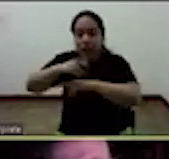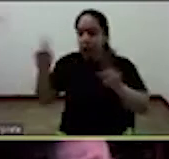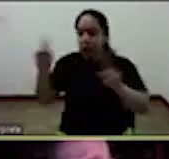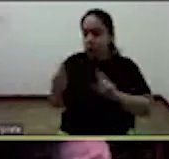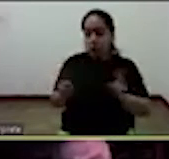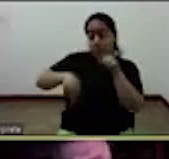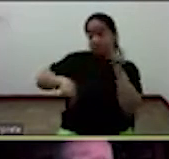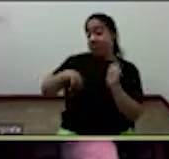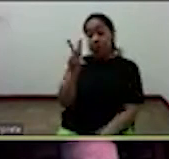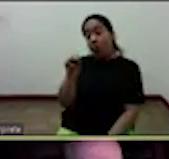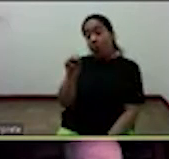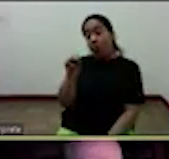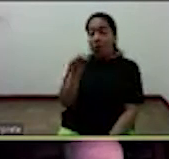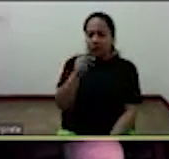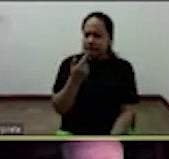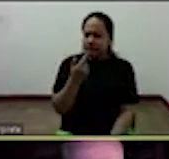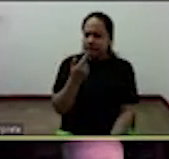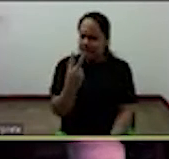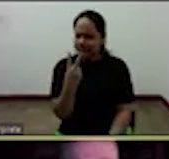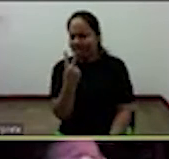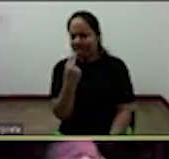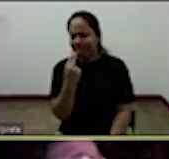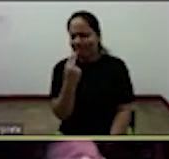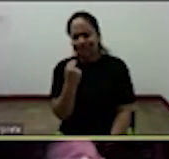No puede. Sencillamente no se puede.